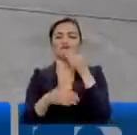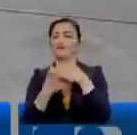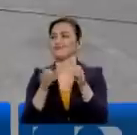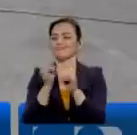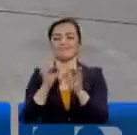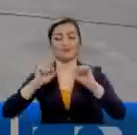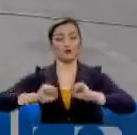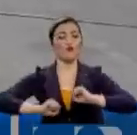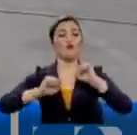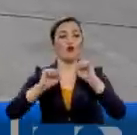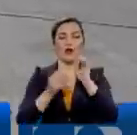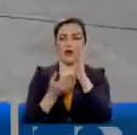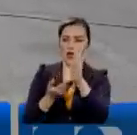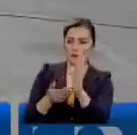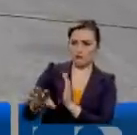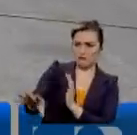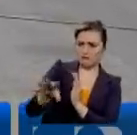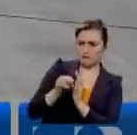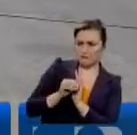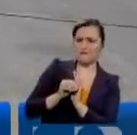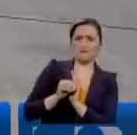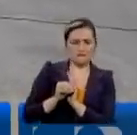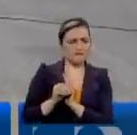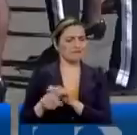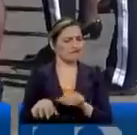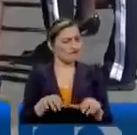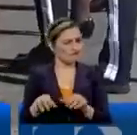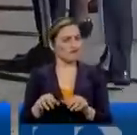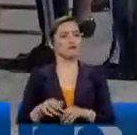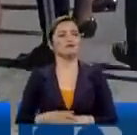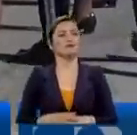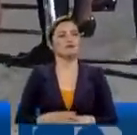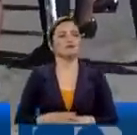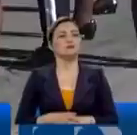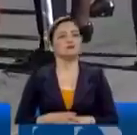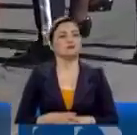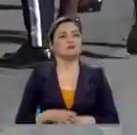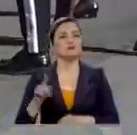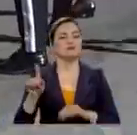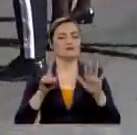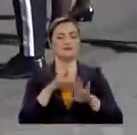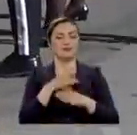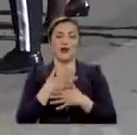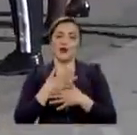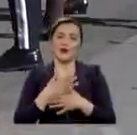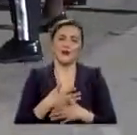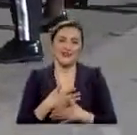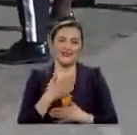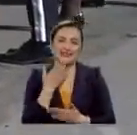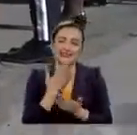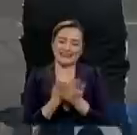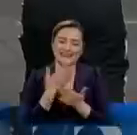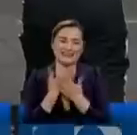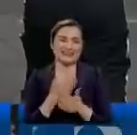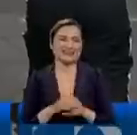institución puedan tomar ese ejemplo y desarrollar sus actividades de esta manera. Los agentes condecorados mostraron su satisfacción por el